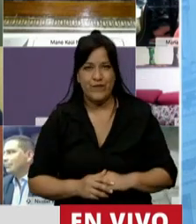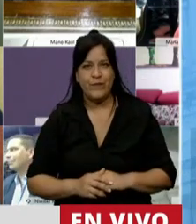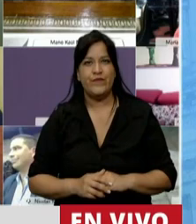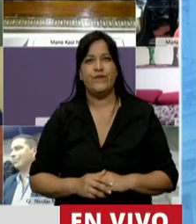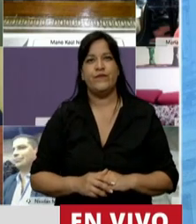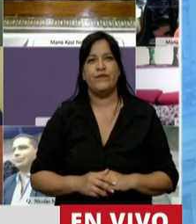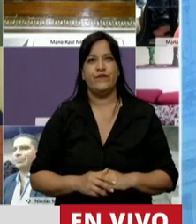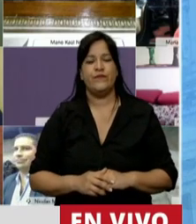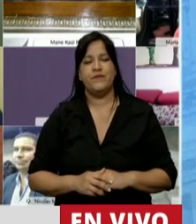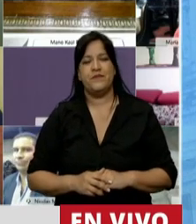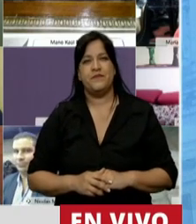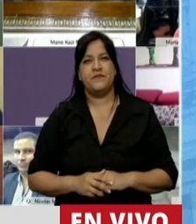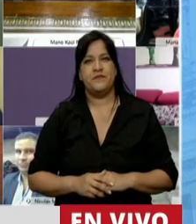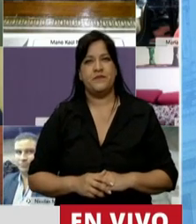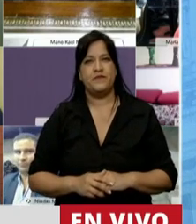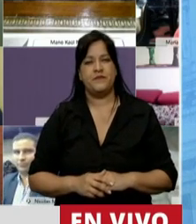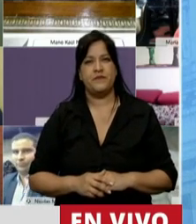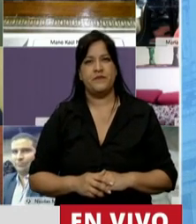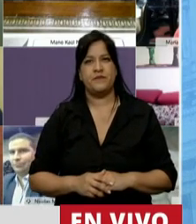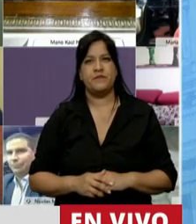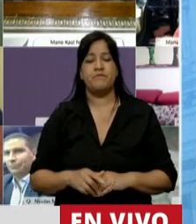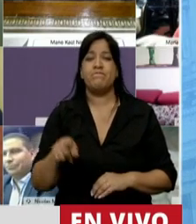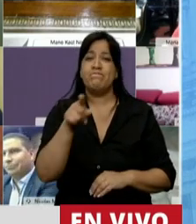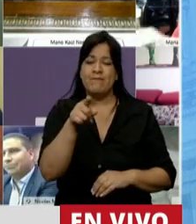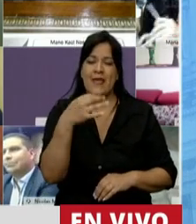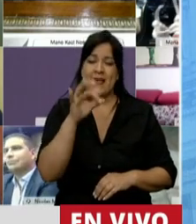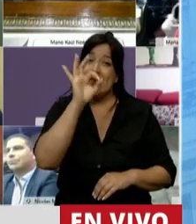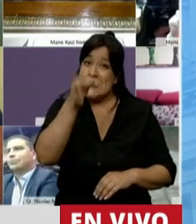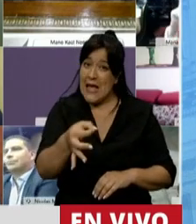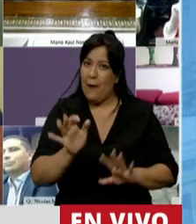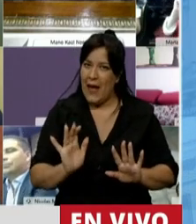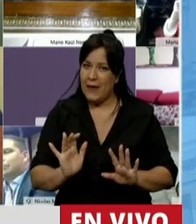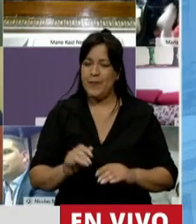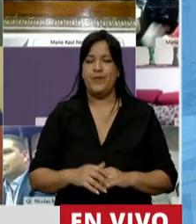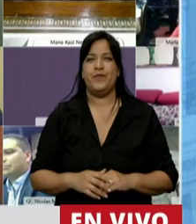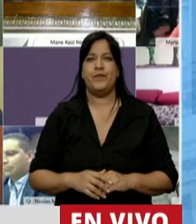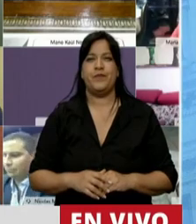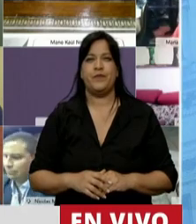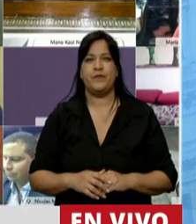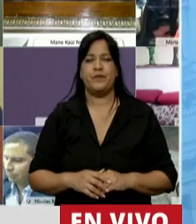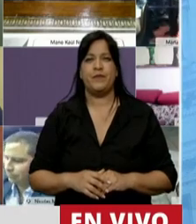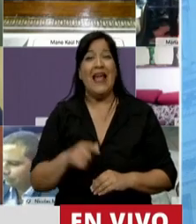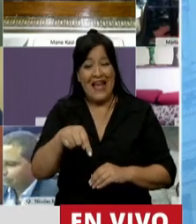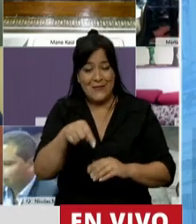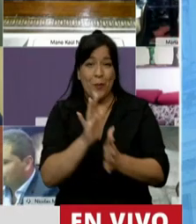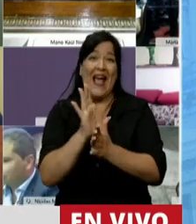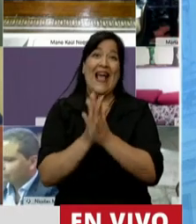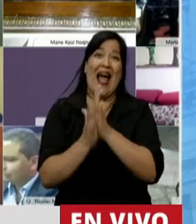presidente. Mire, sepa, presidente, que nada de esto es